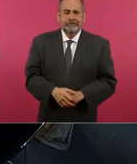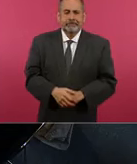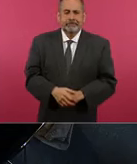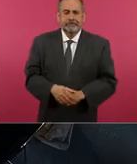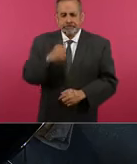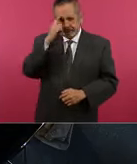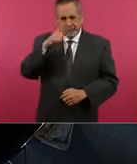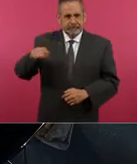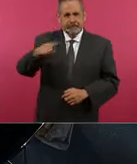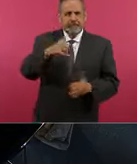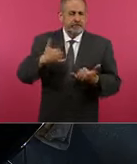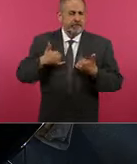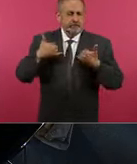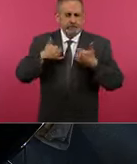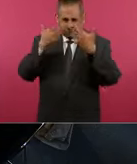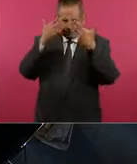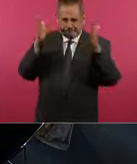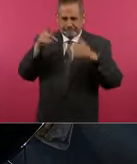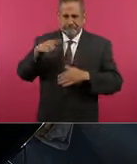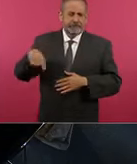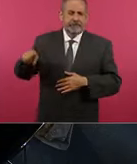Para los jóvenes.